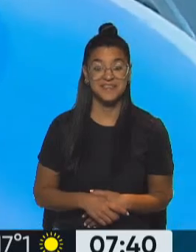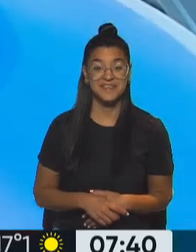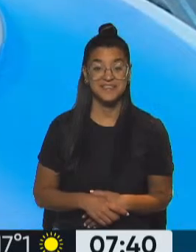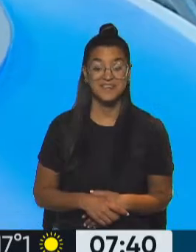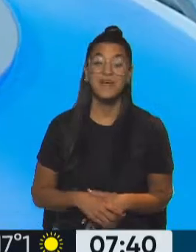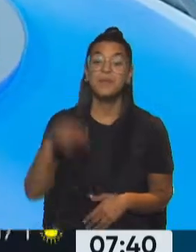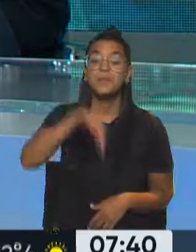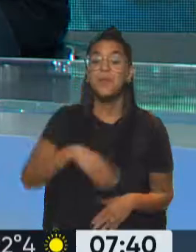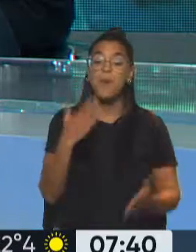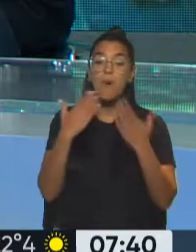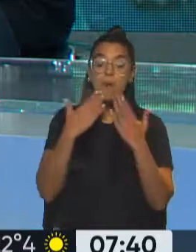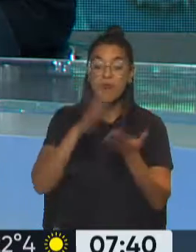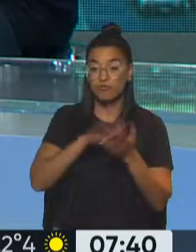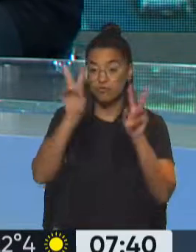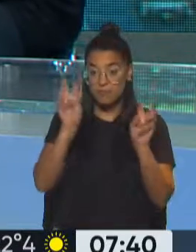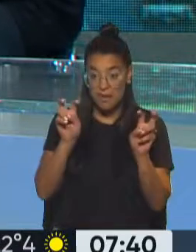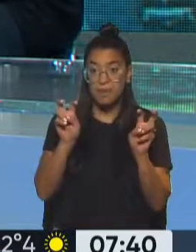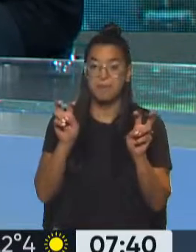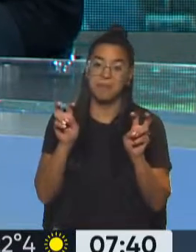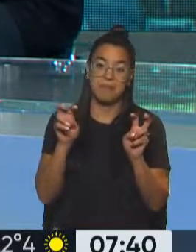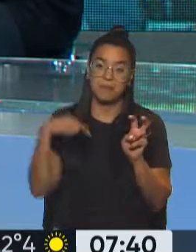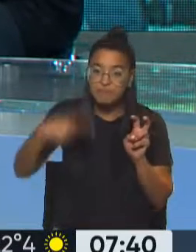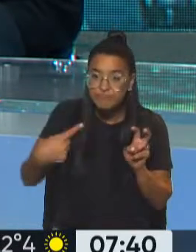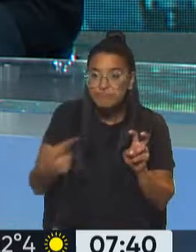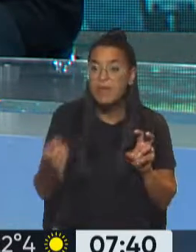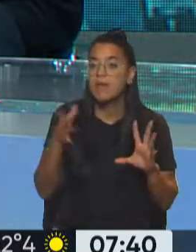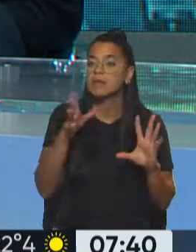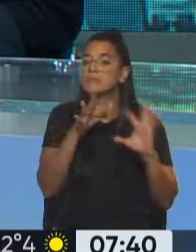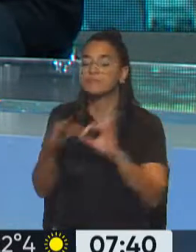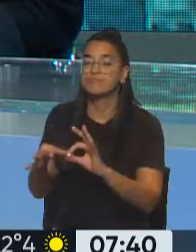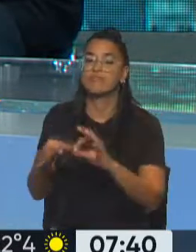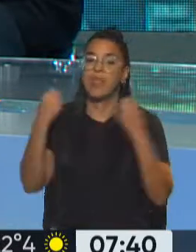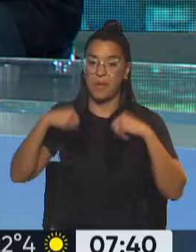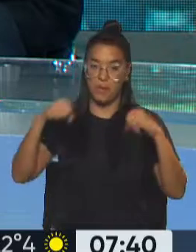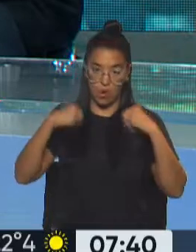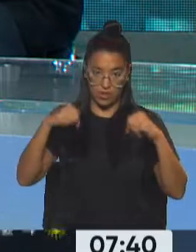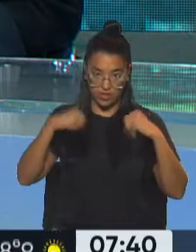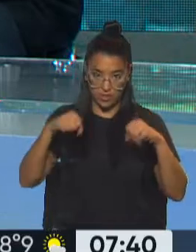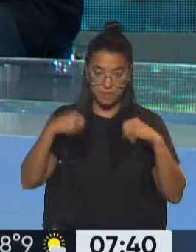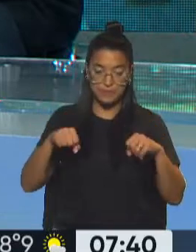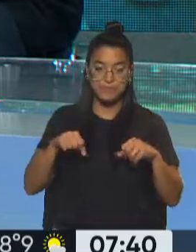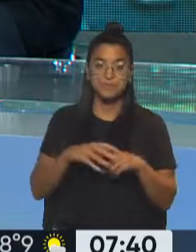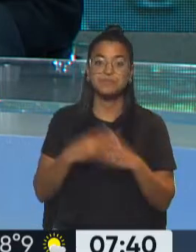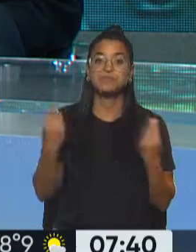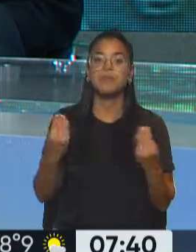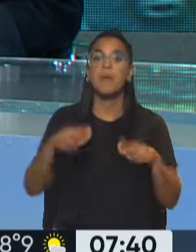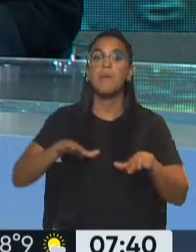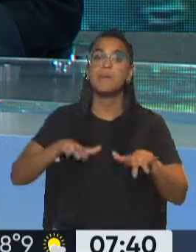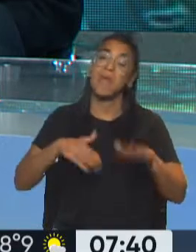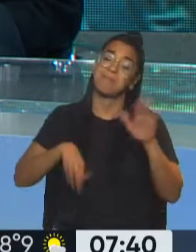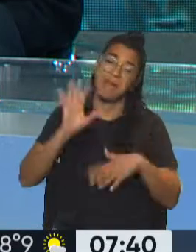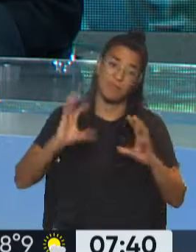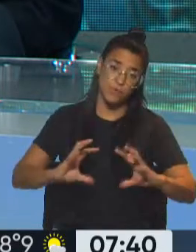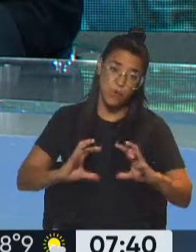Bueno, vamos a hablar de un tema que cada vez está más relacionado con el deporte, que es los pies, y sobre todo en el fútbol, ¿eh?